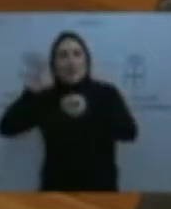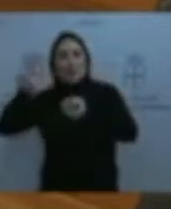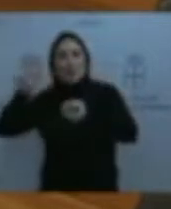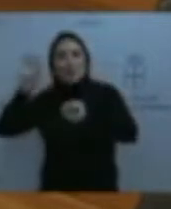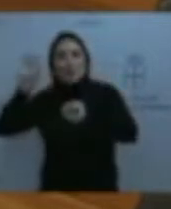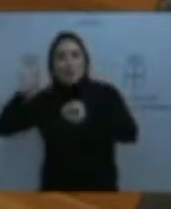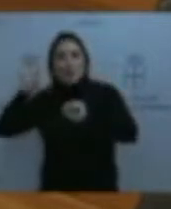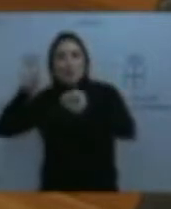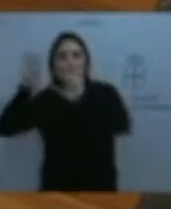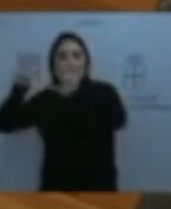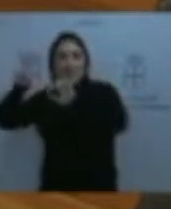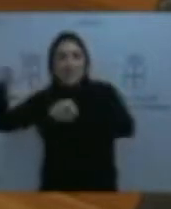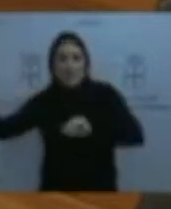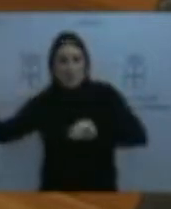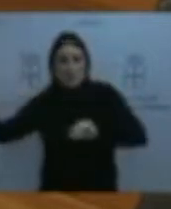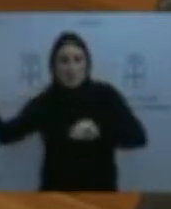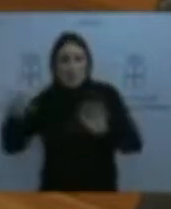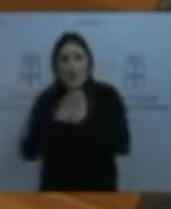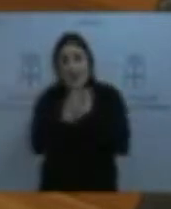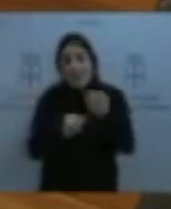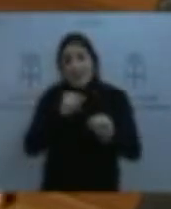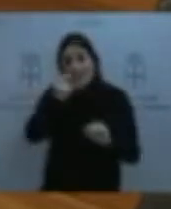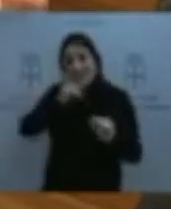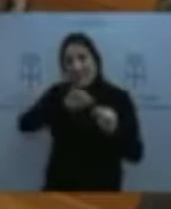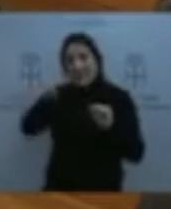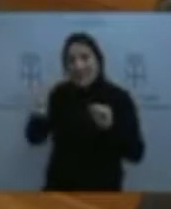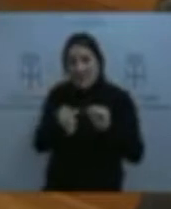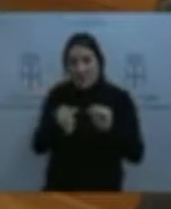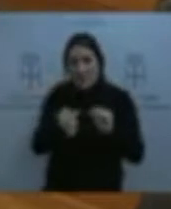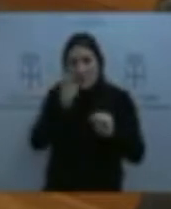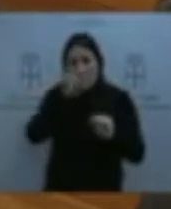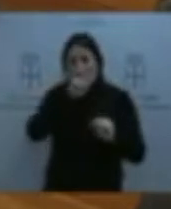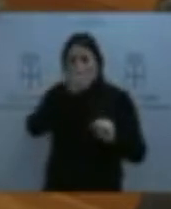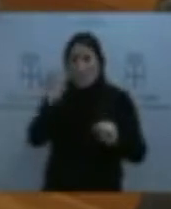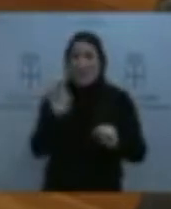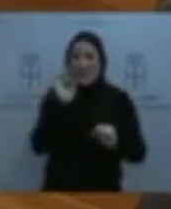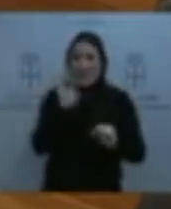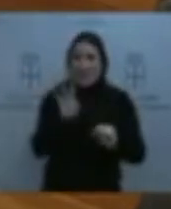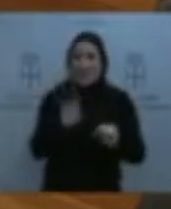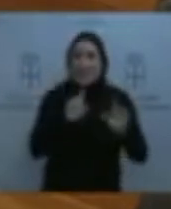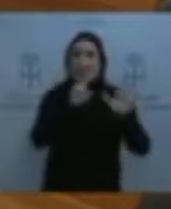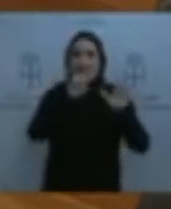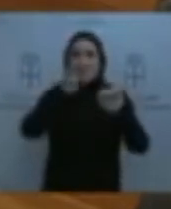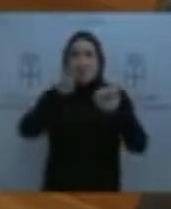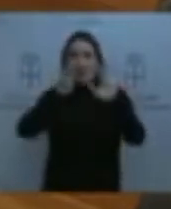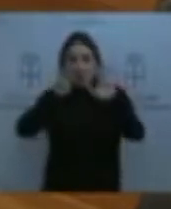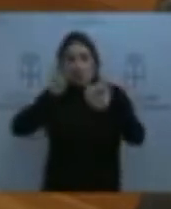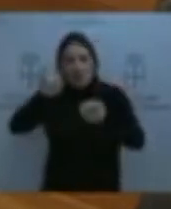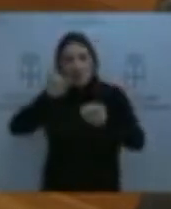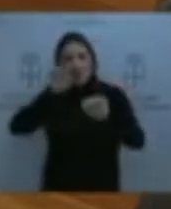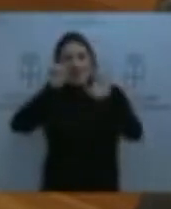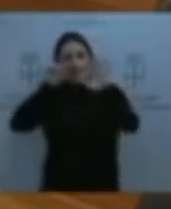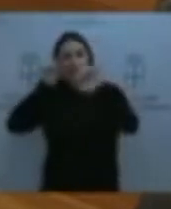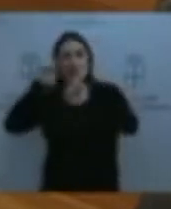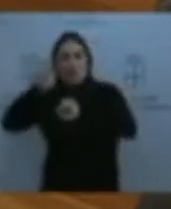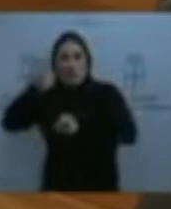1.931.832,7 euros. Un excedente negativo del propio ejercicio 2015 que asciende a 68.312. De este